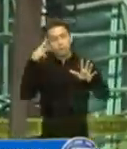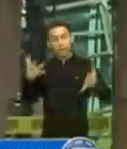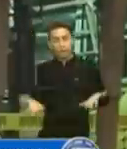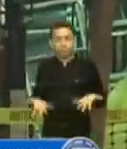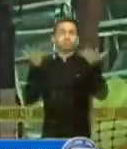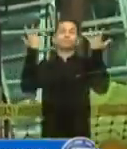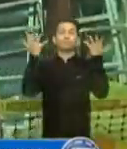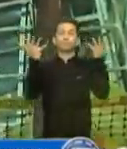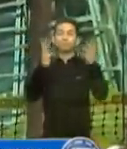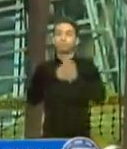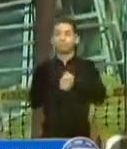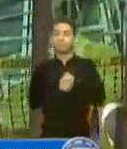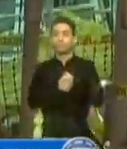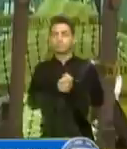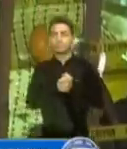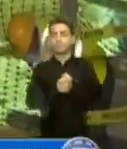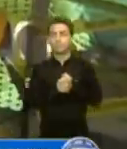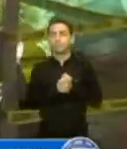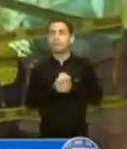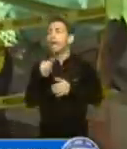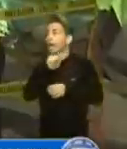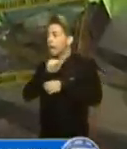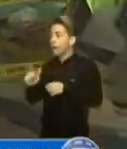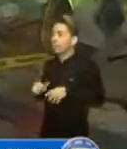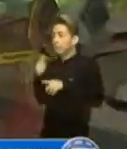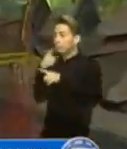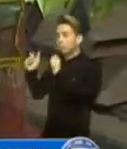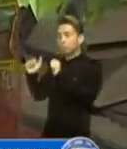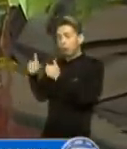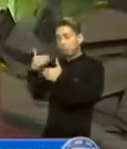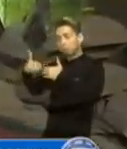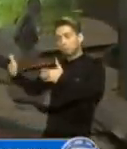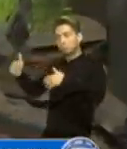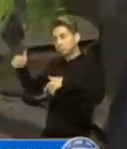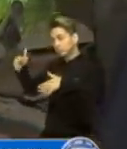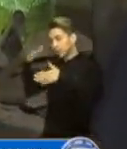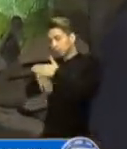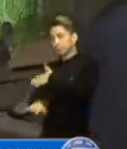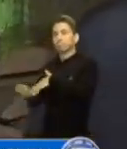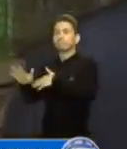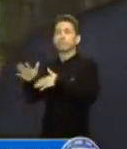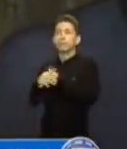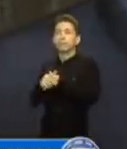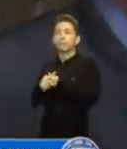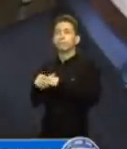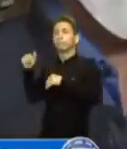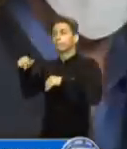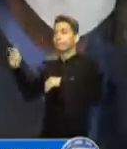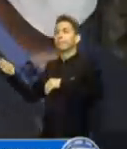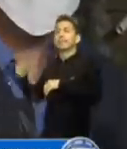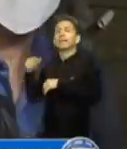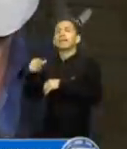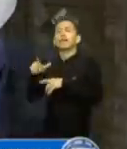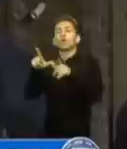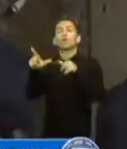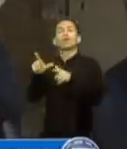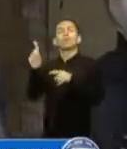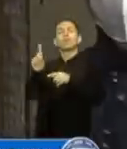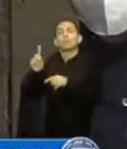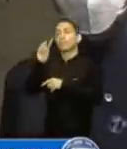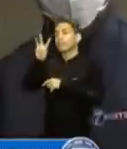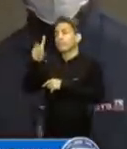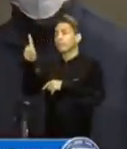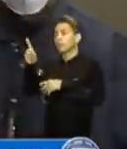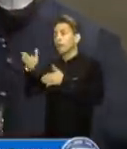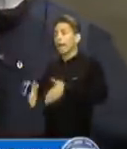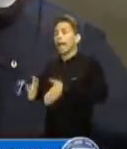Gracias, alcalde. Importante avances que se tienen en este paso a desnivel de la 31 calle y calzada Atanasio Tzul de